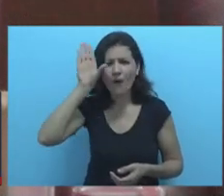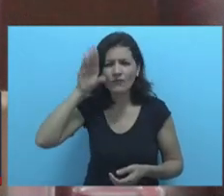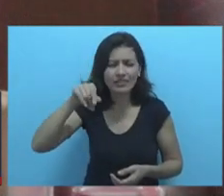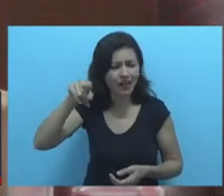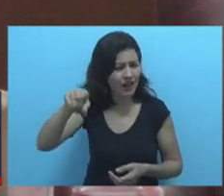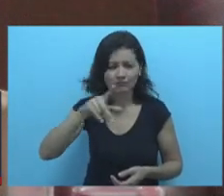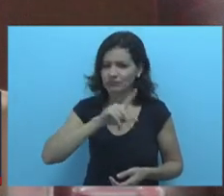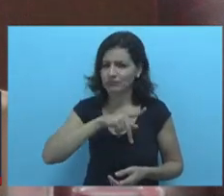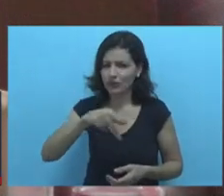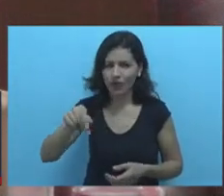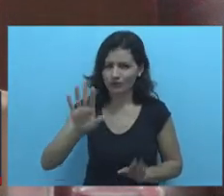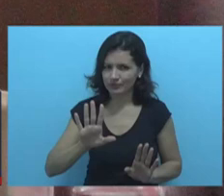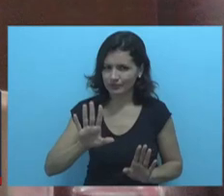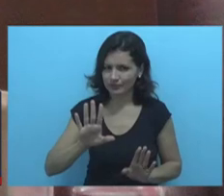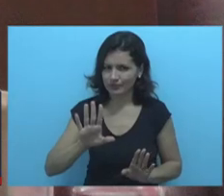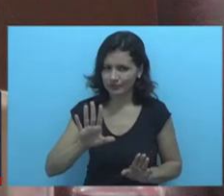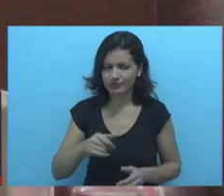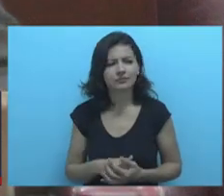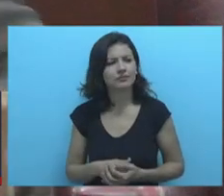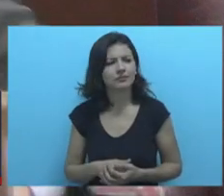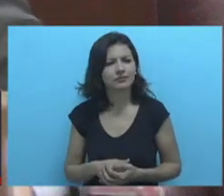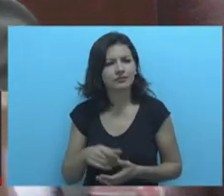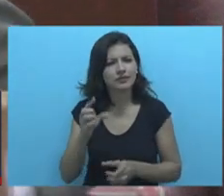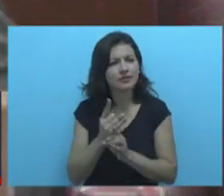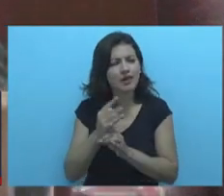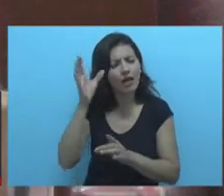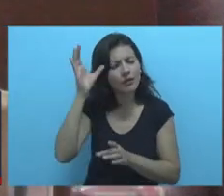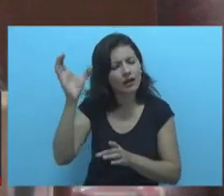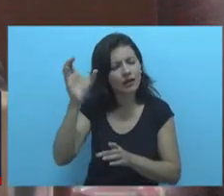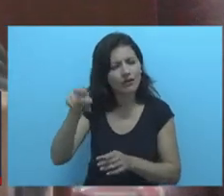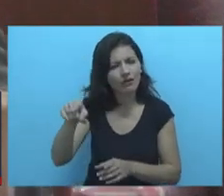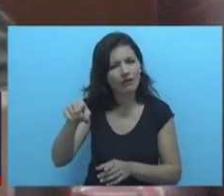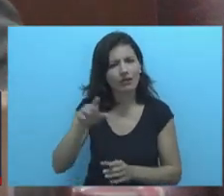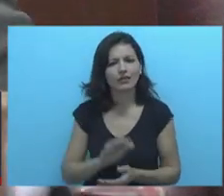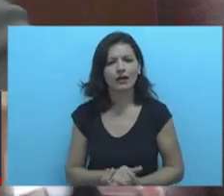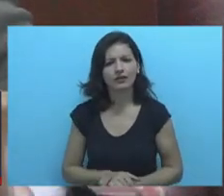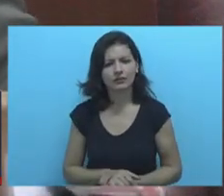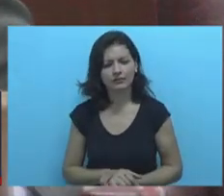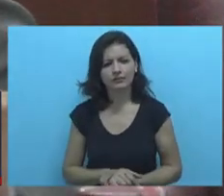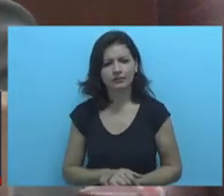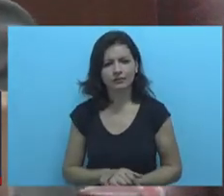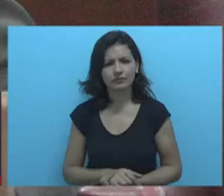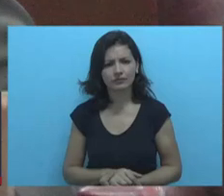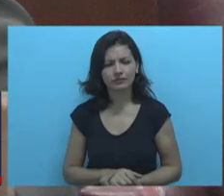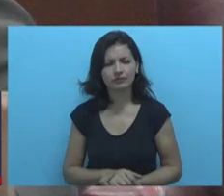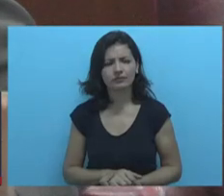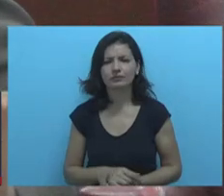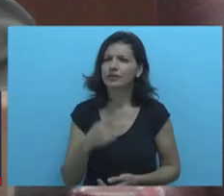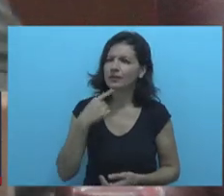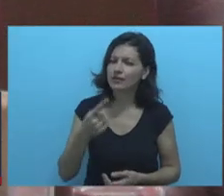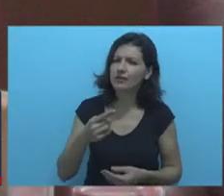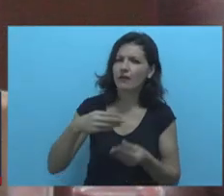allá de algunas diferencias que podemos haber tenido. Por eso creo, y esto para Clara, para